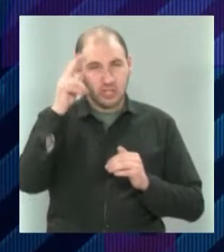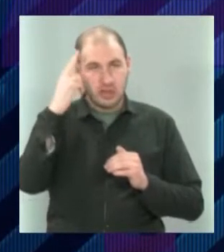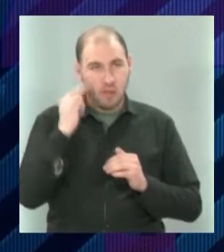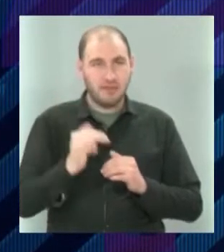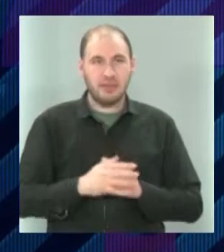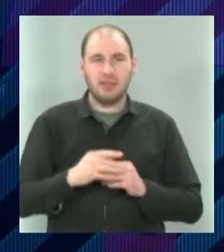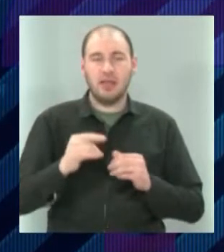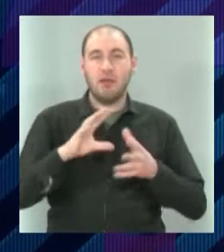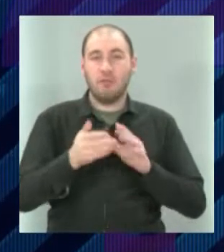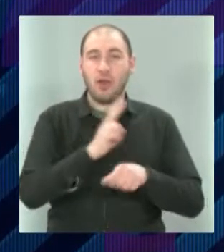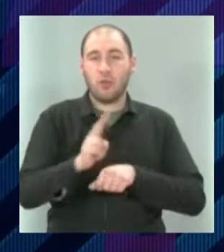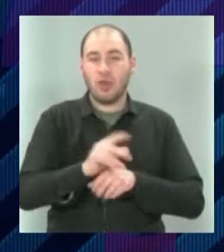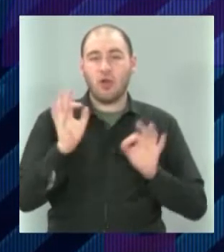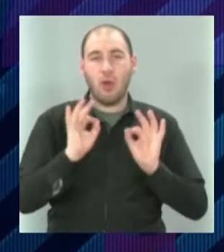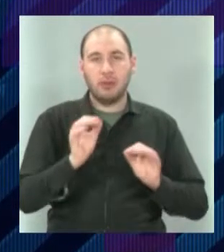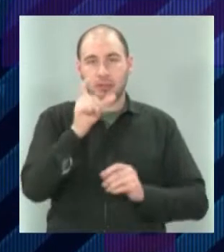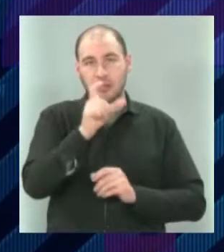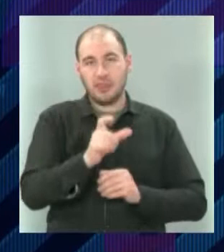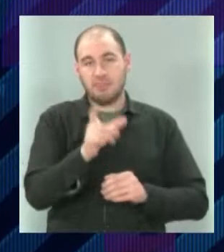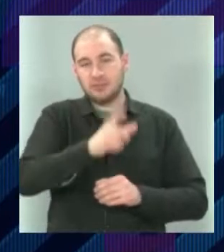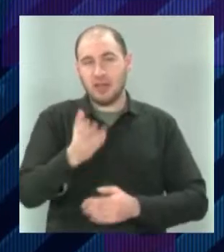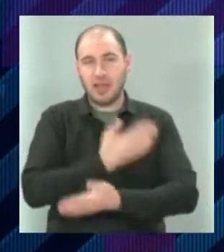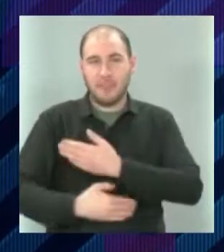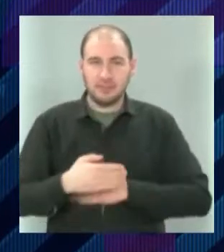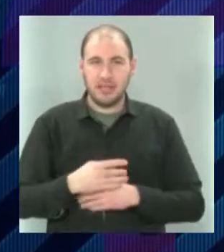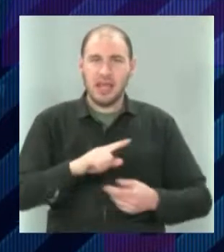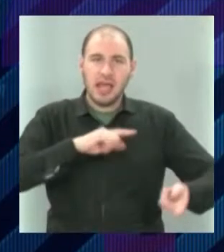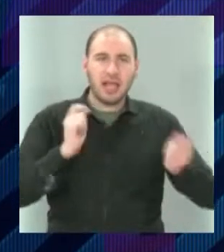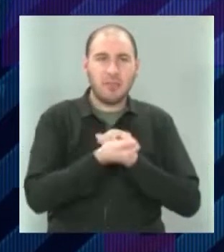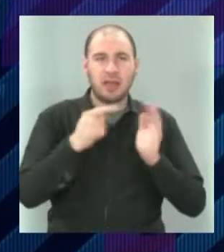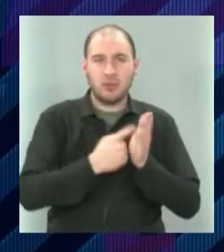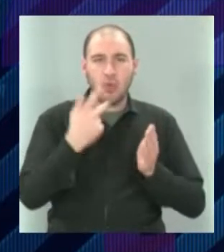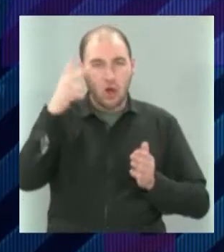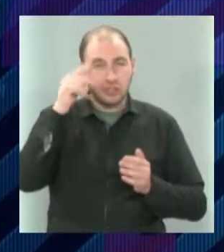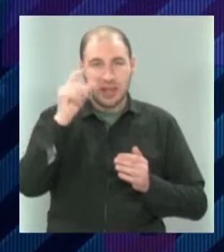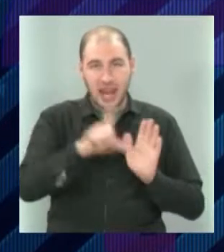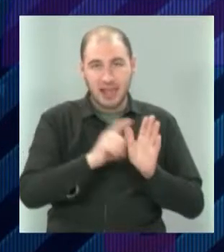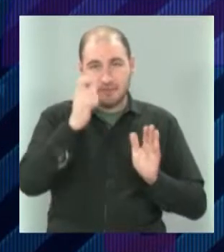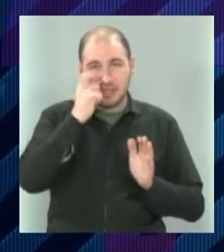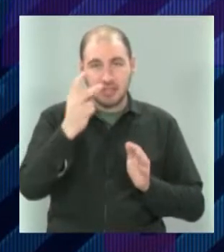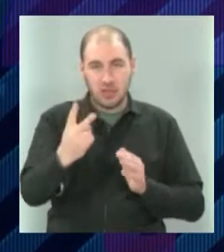25.689 de Sistema de Protección Integral de los Discapacitados, que modifica el artículo 8 de la ley